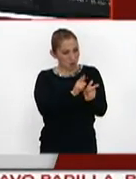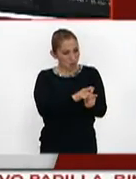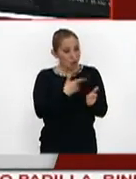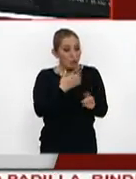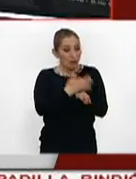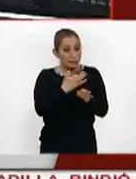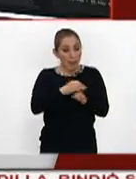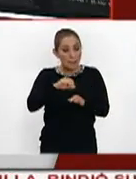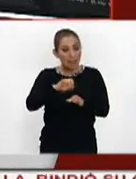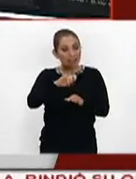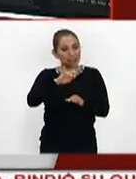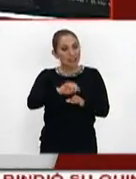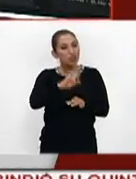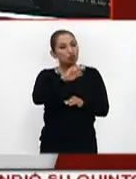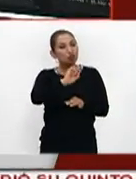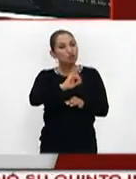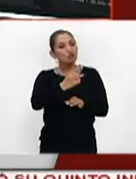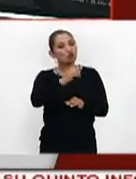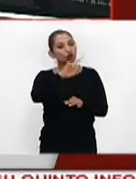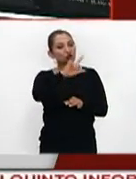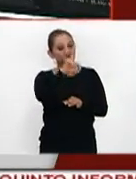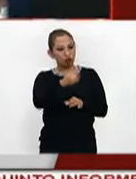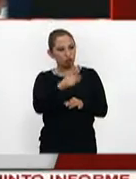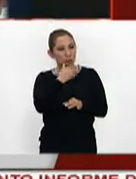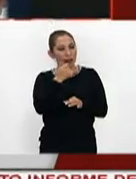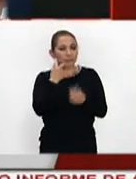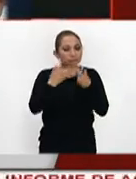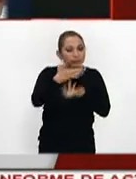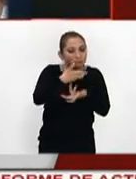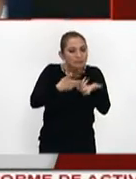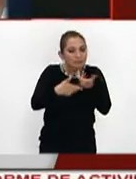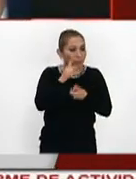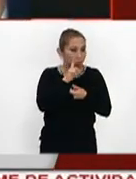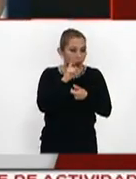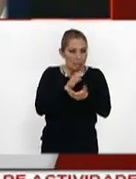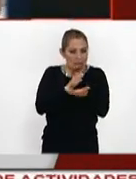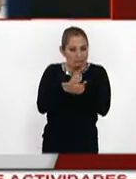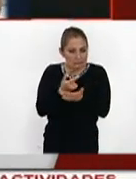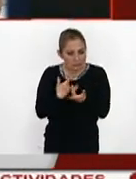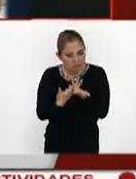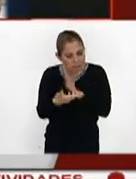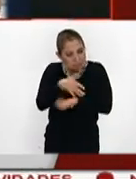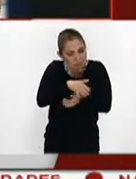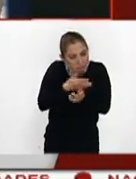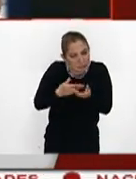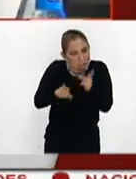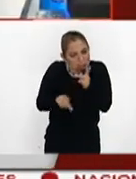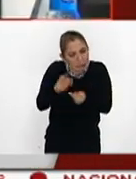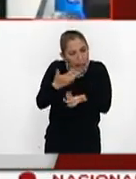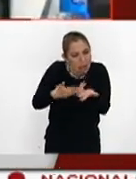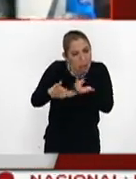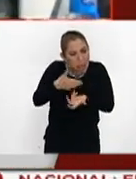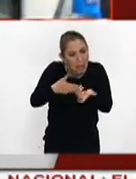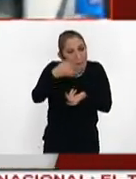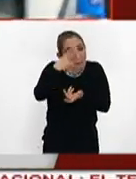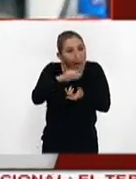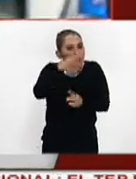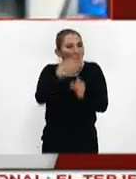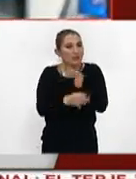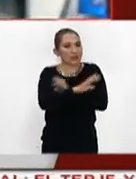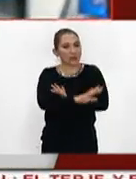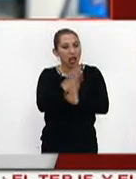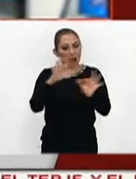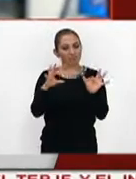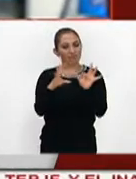momento Martin Schulz tuvo que negociar con la canciller, o más bien la canciller tuvo que negociar con Martin Schulz para poder llegar a